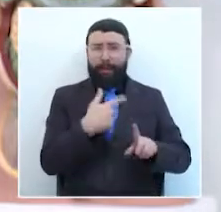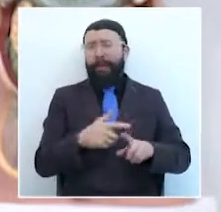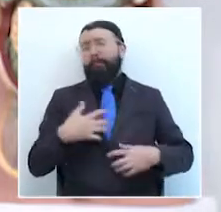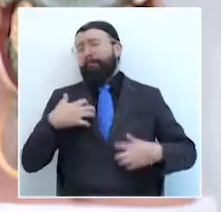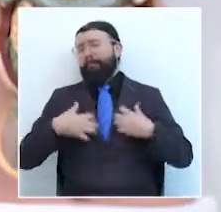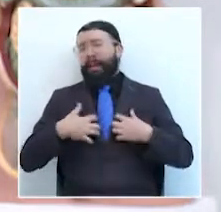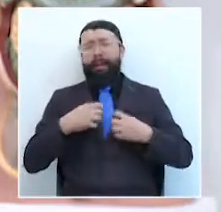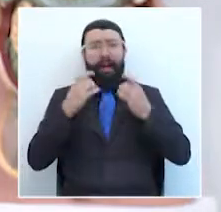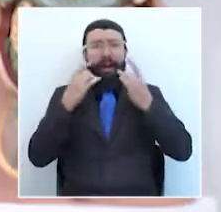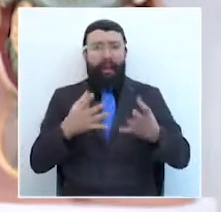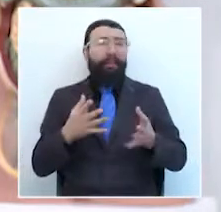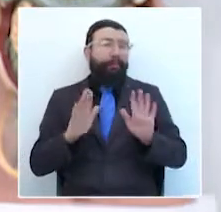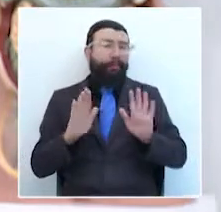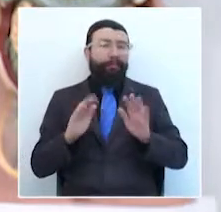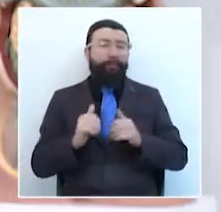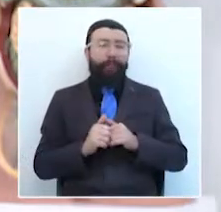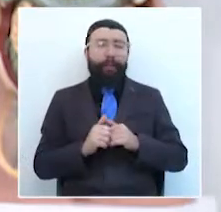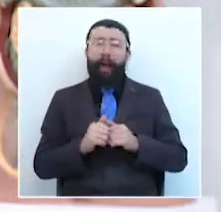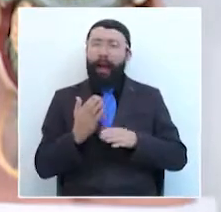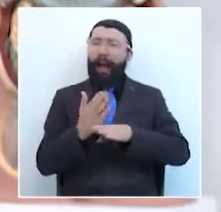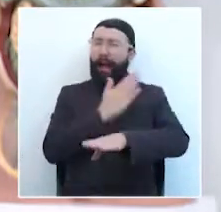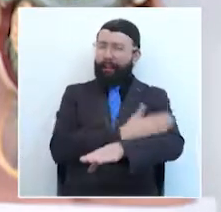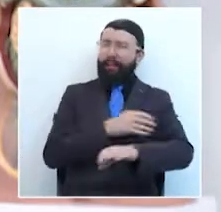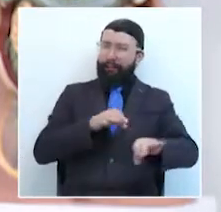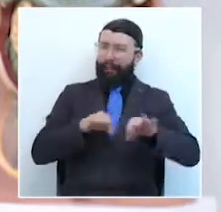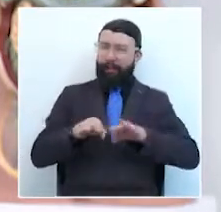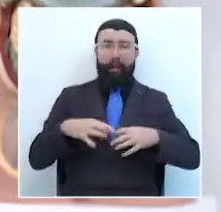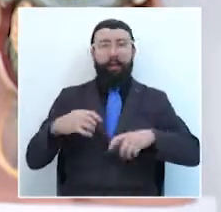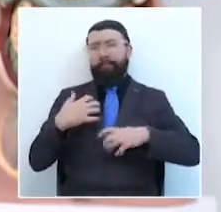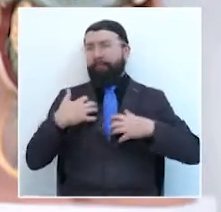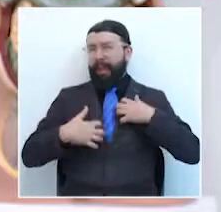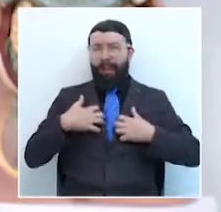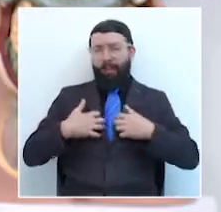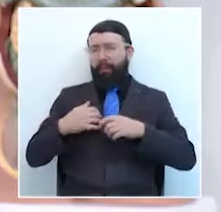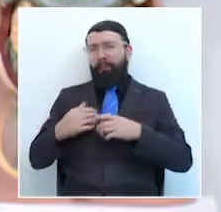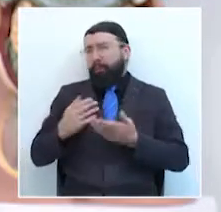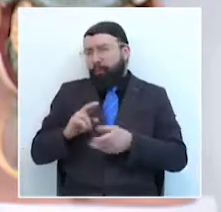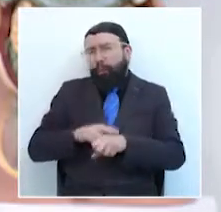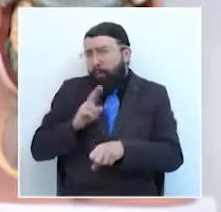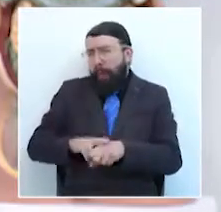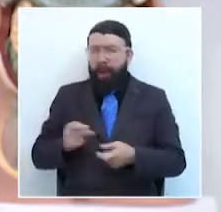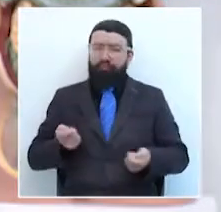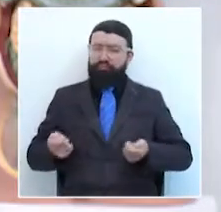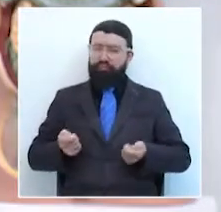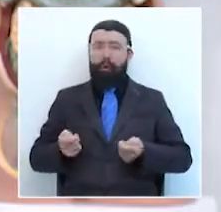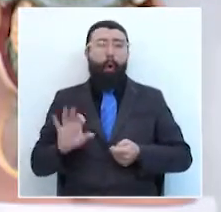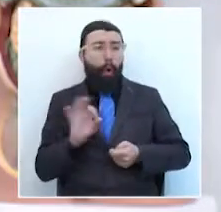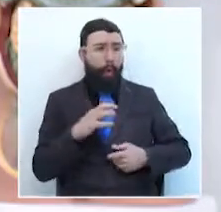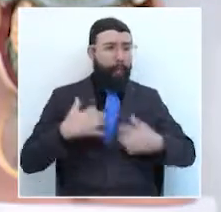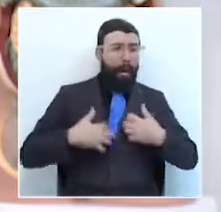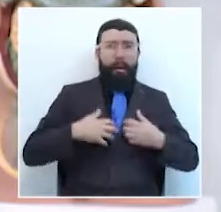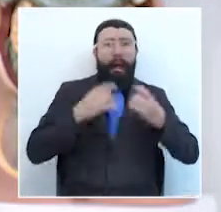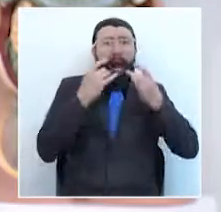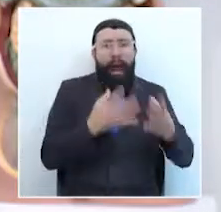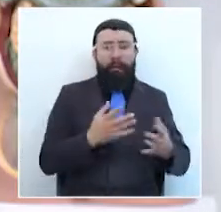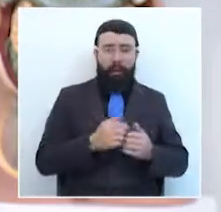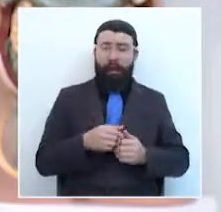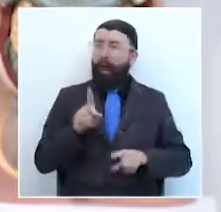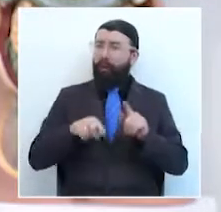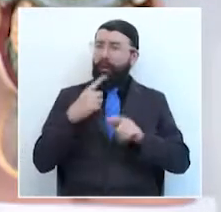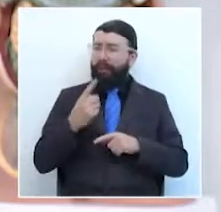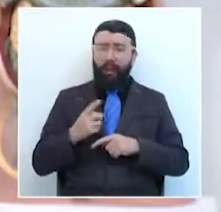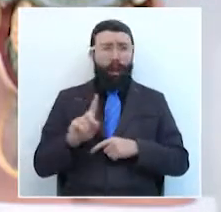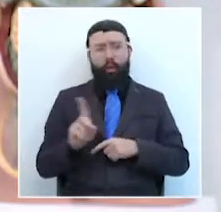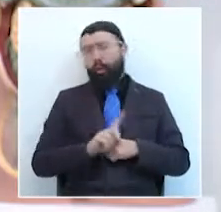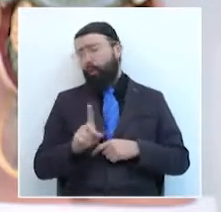saber distinguir ahorita hablamos de la diferencia entre un miedo y una fobia y también hay que saber que hay unas veces que dicen los que yo le tengo